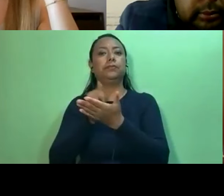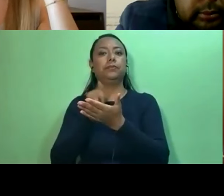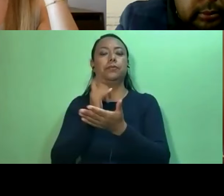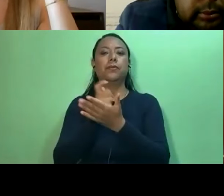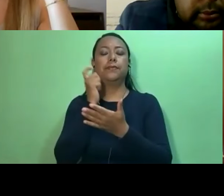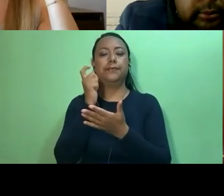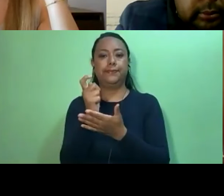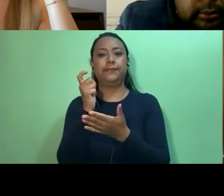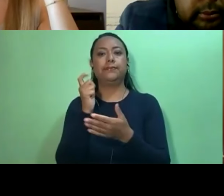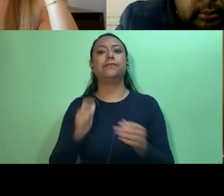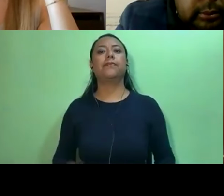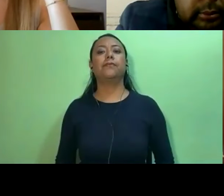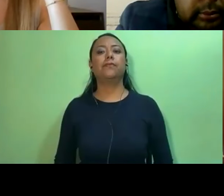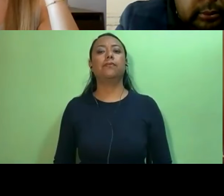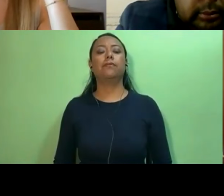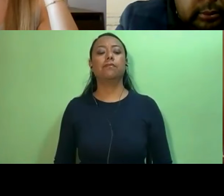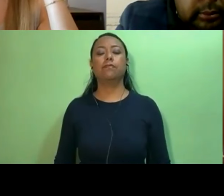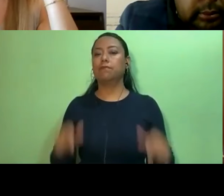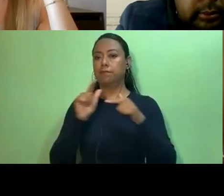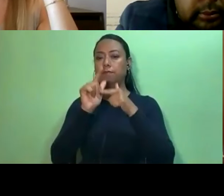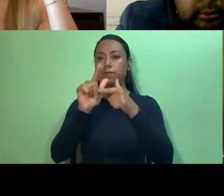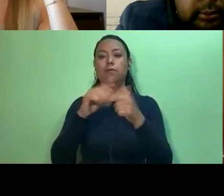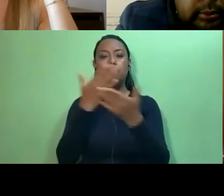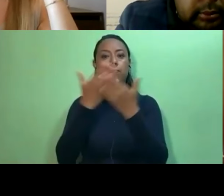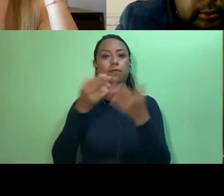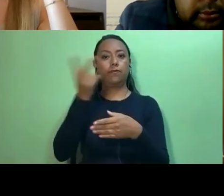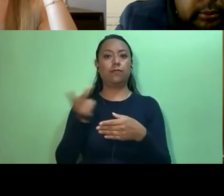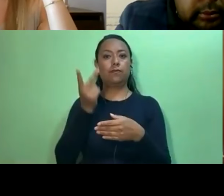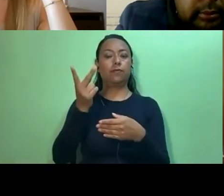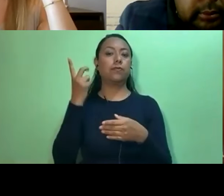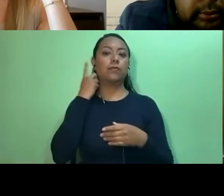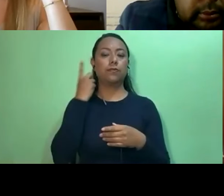Continúo con los planteamientos del diputado Alarcón.